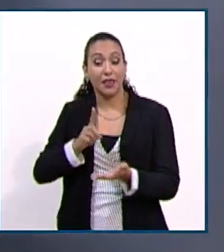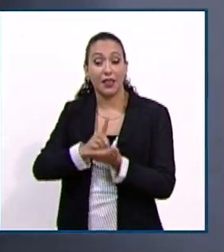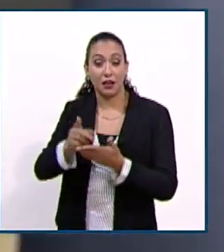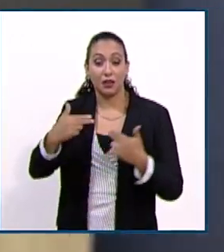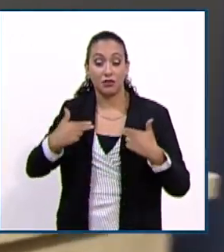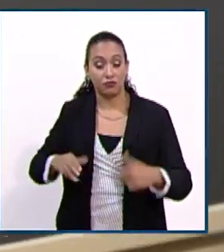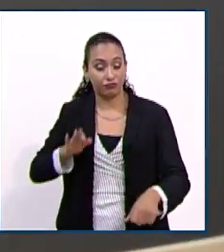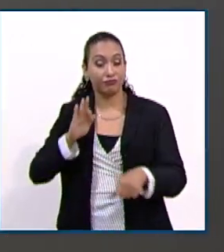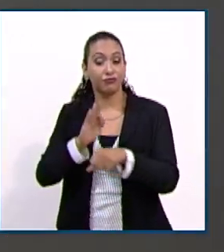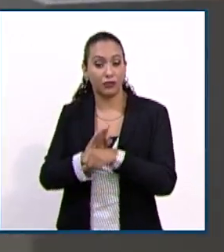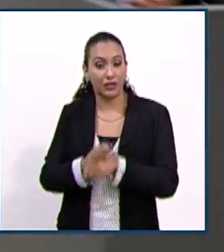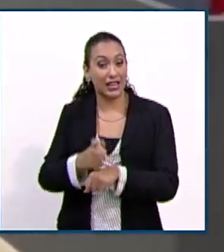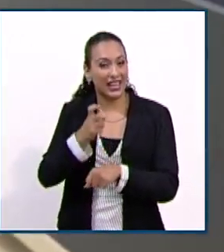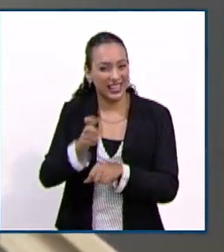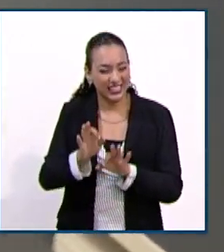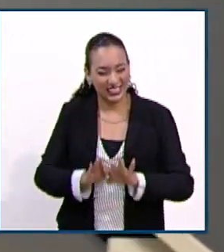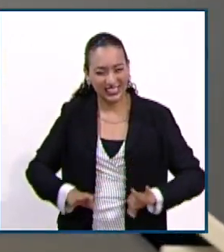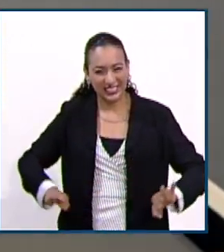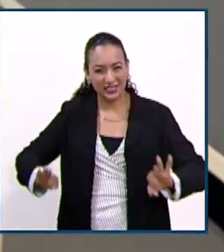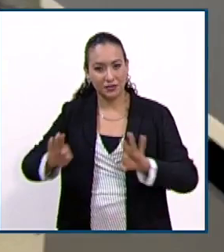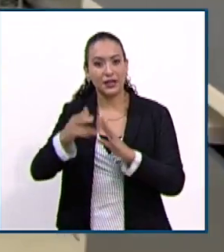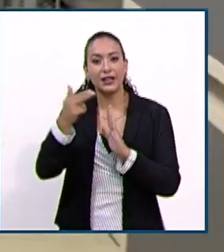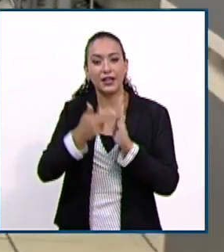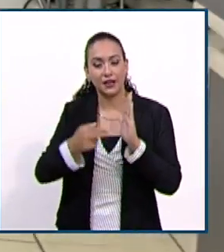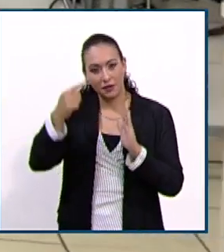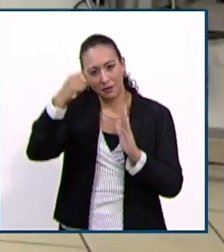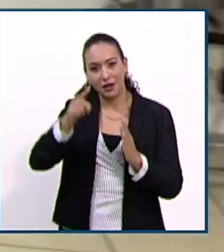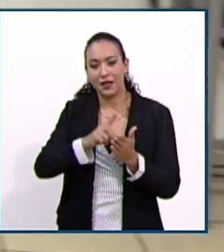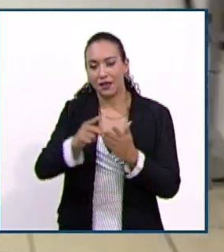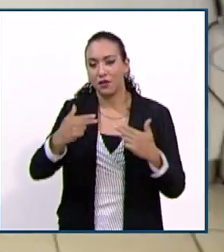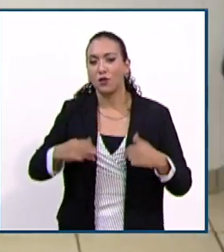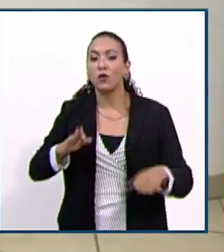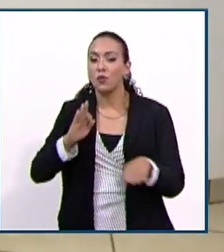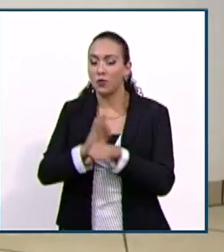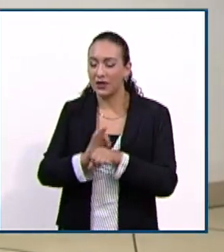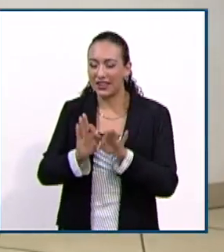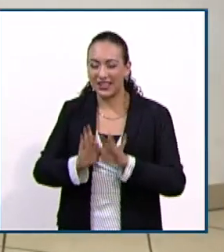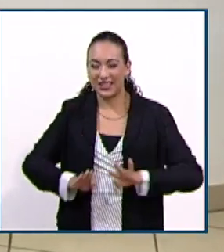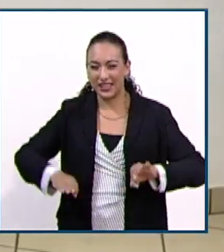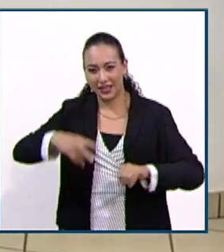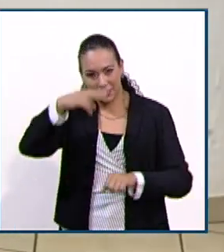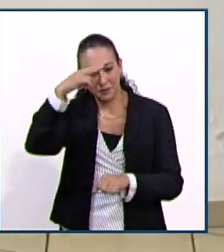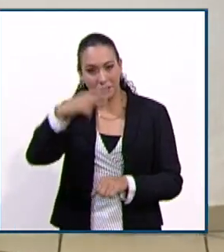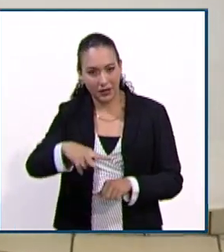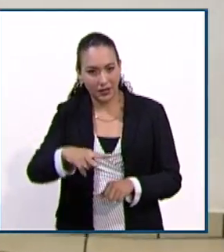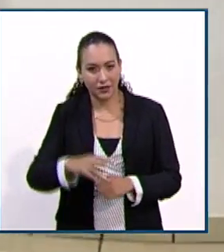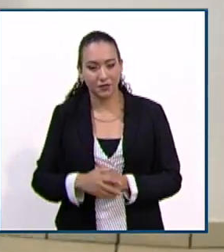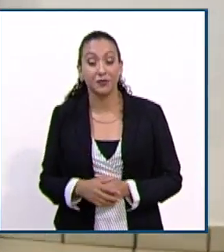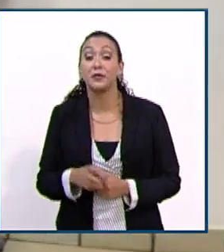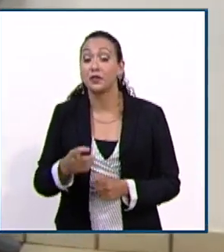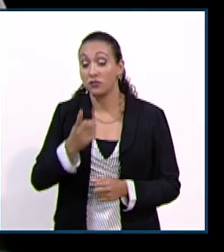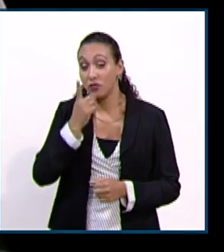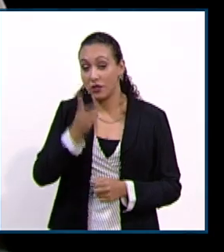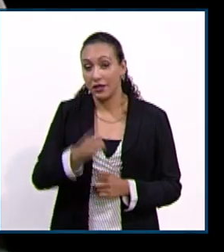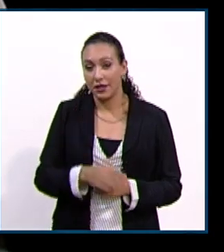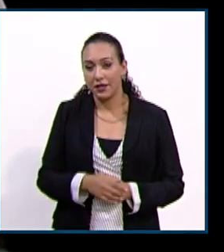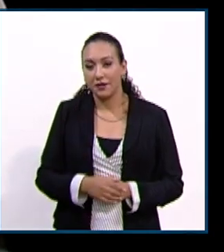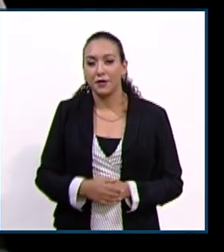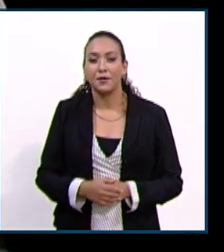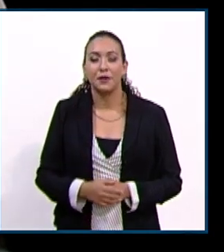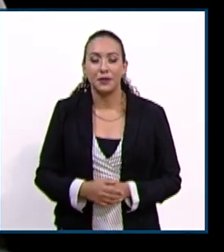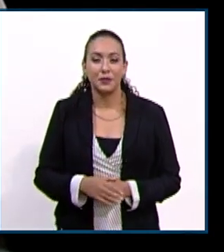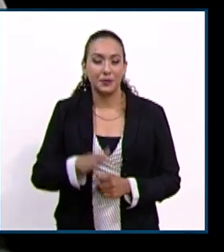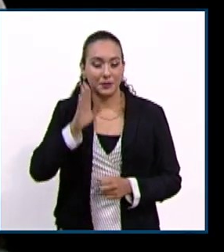como el instrumento de protección de derechos humanos más importante para la justicia mexicana, aseguró el magistrado Juan Pablo Gómez